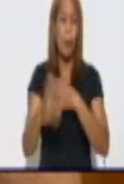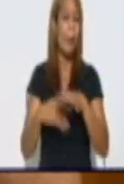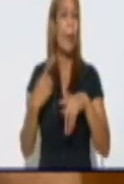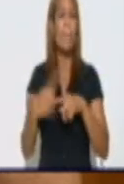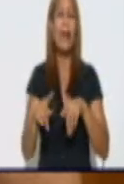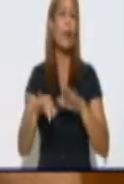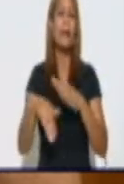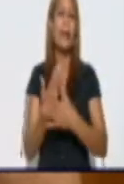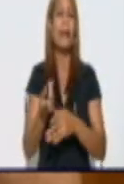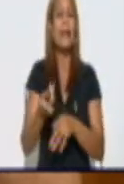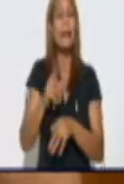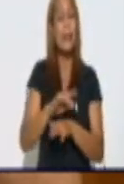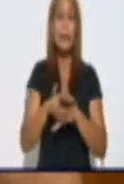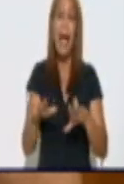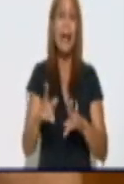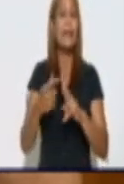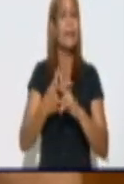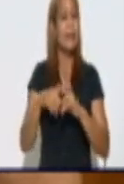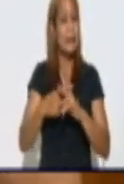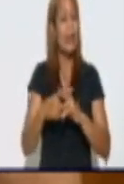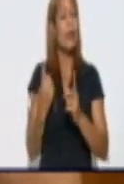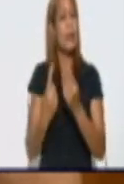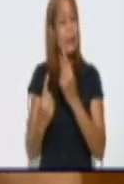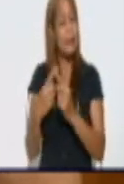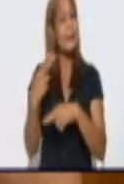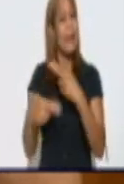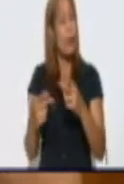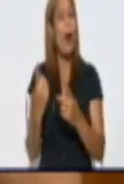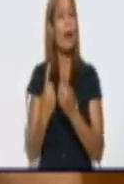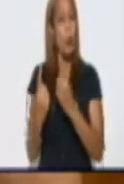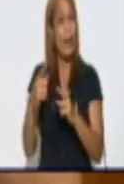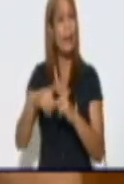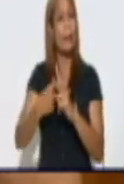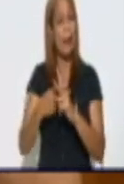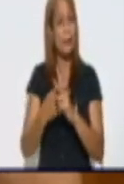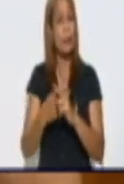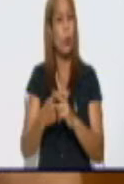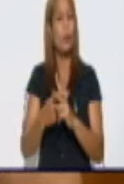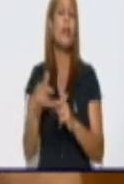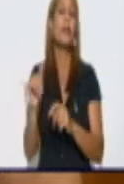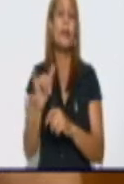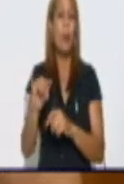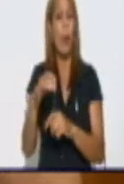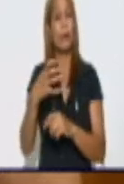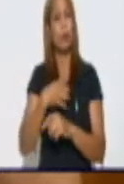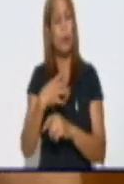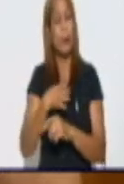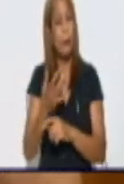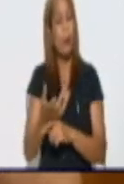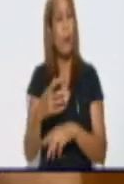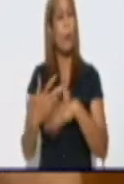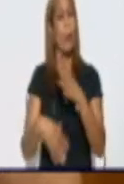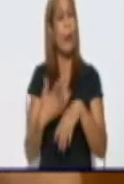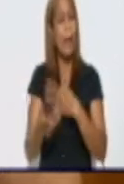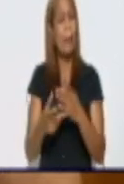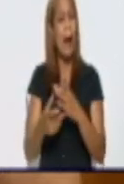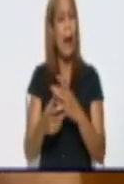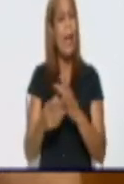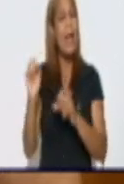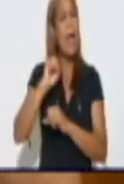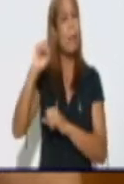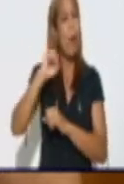el montaje el día de hoy, para su puesta en marcha. Así también tuvo problema el rebombeo Cauto y se le montaron